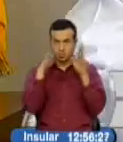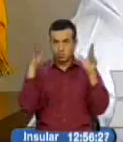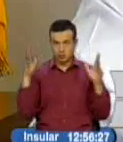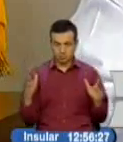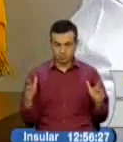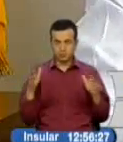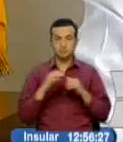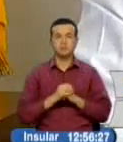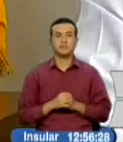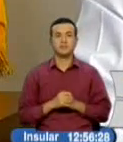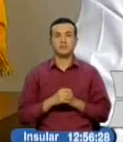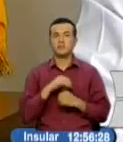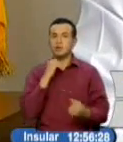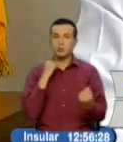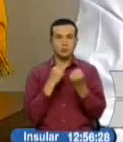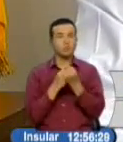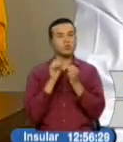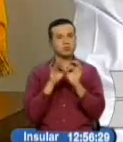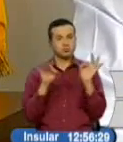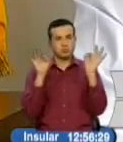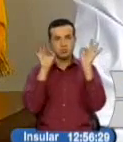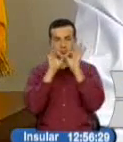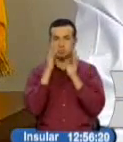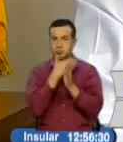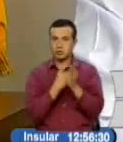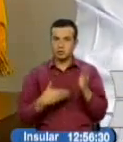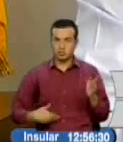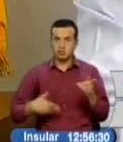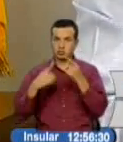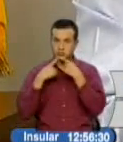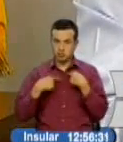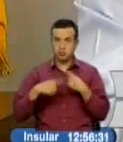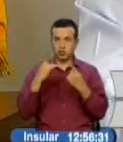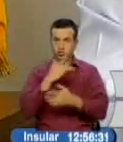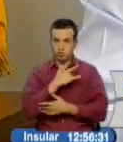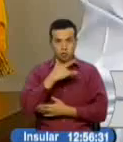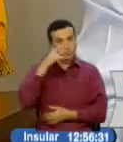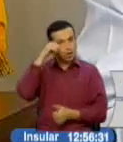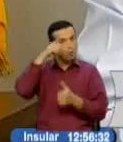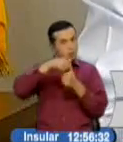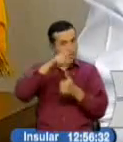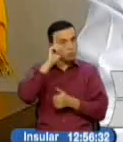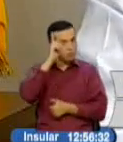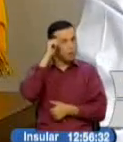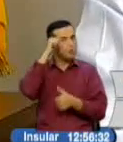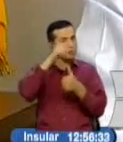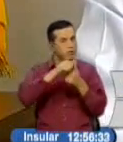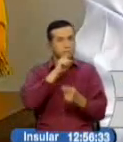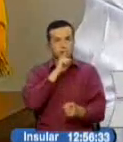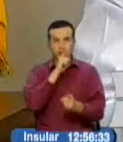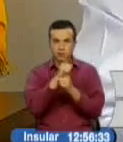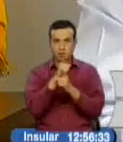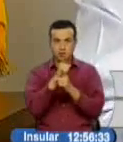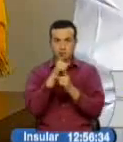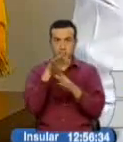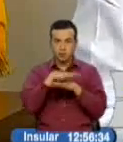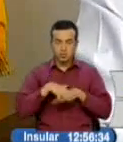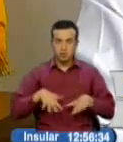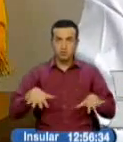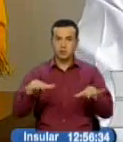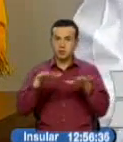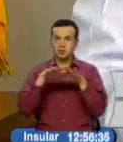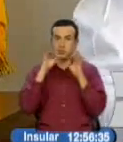y el apoyo fue fundamental. Y el presidente manifestaba: yo tengo buena memoria, yo no me olvidaré de este